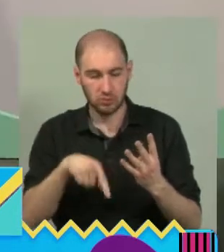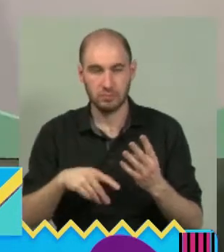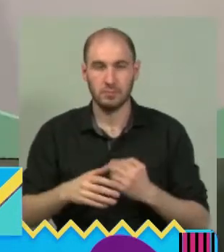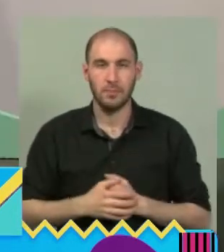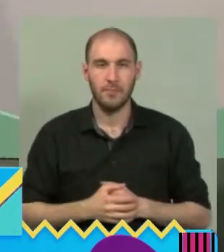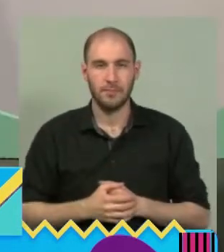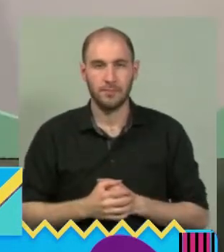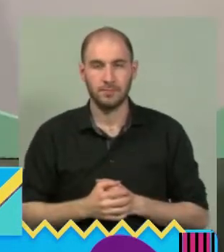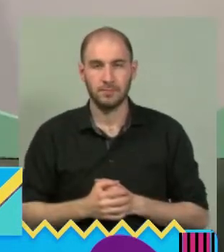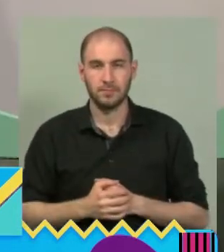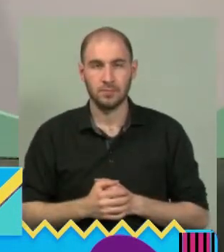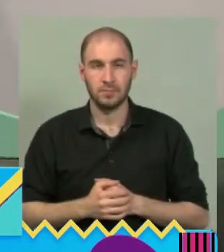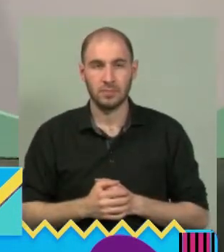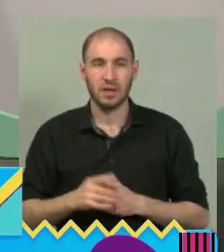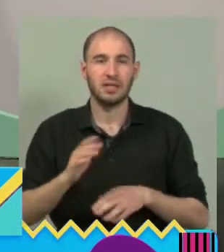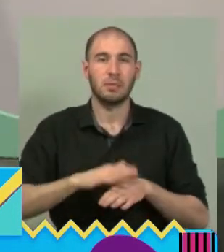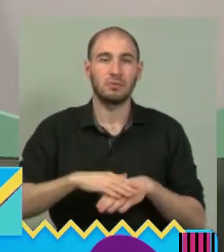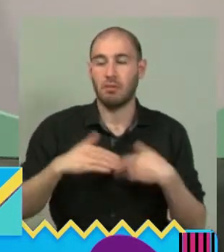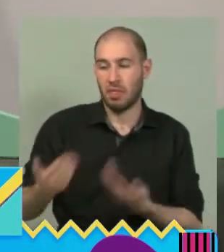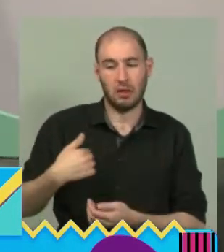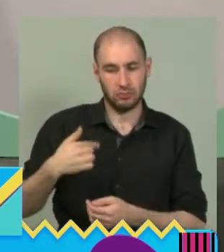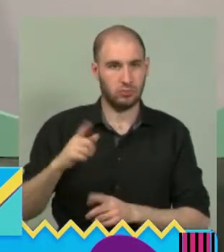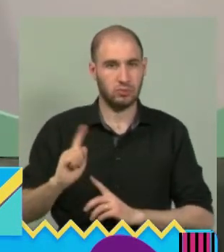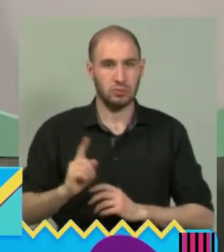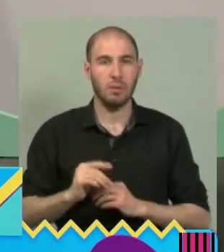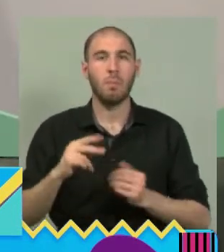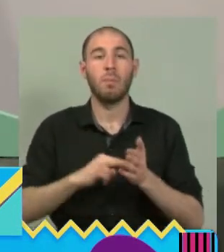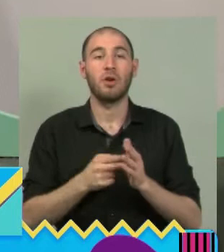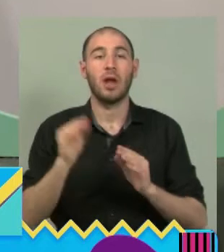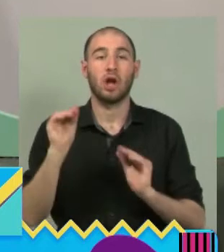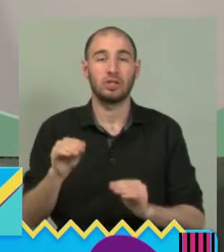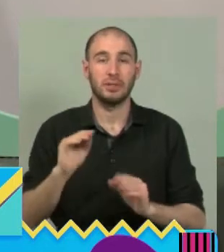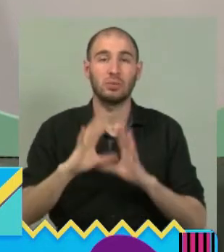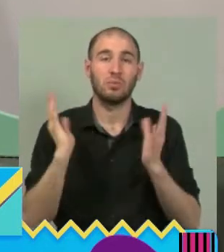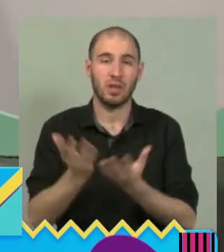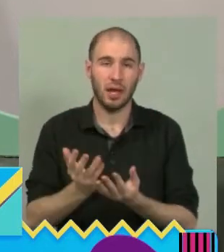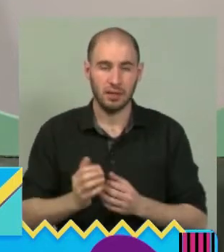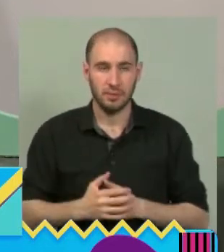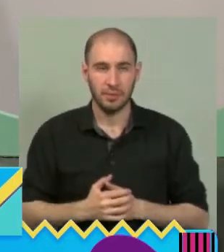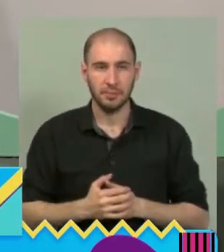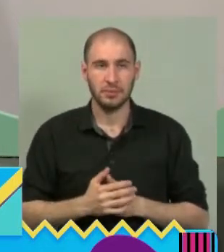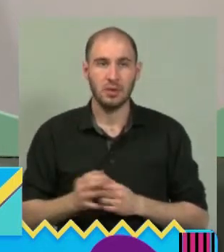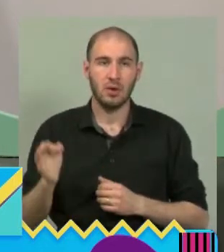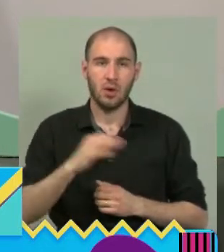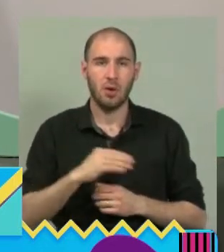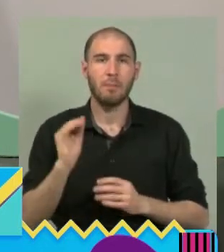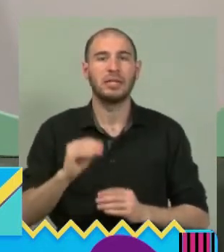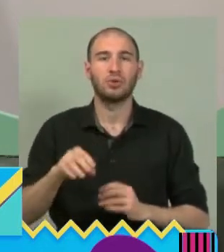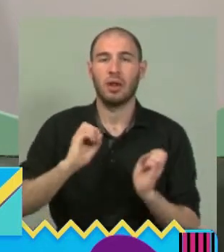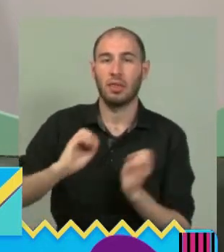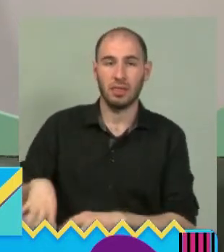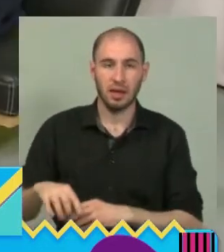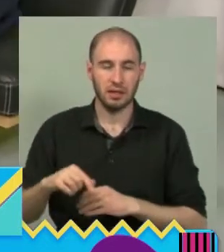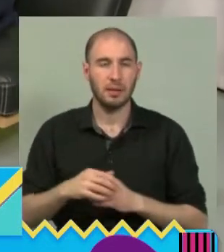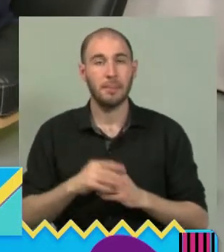Es decir, que no nos hagan responsable a nosotros de los problemas de contaminación que tiene el mundo, ni que tampoco nos tiren la basura a nosotros, ¿no? Es decir, que